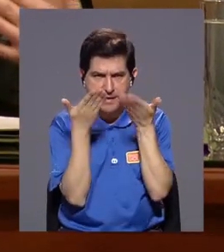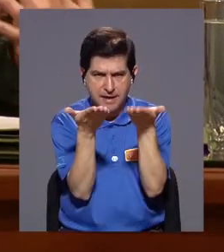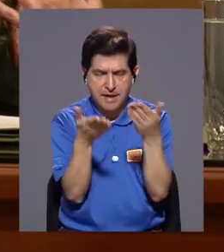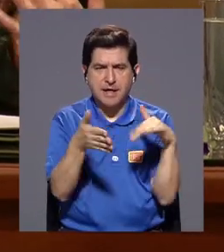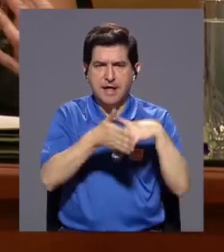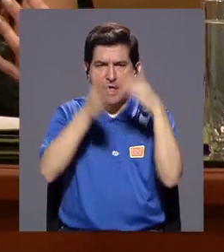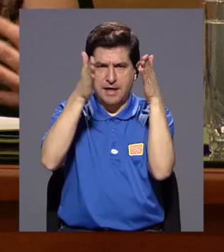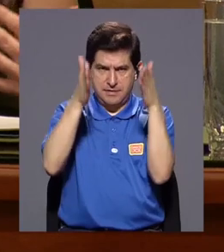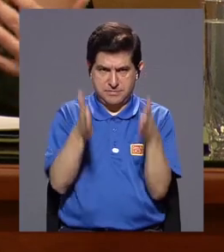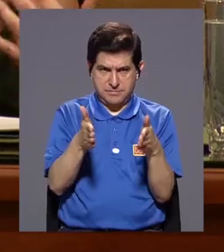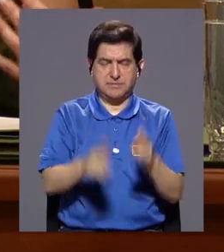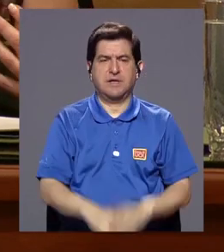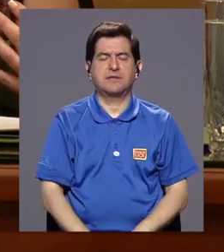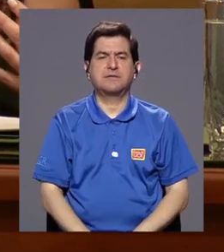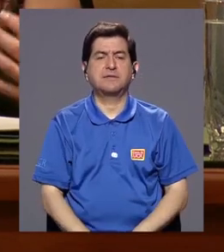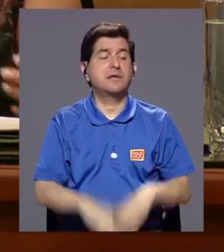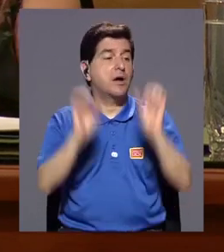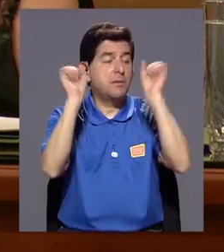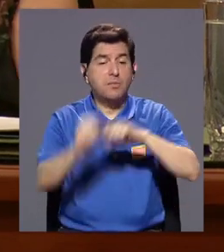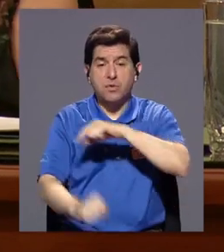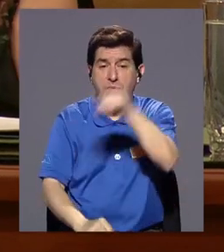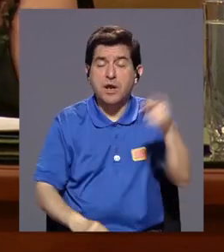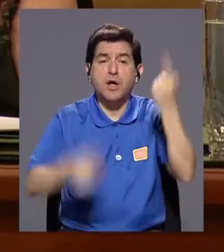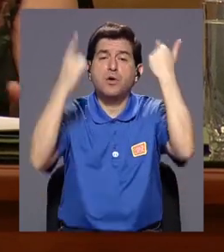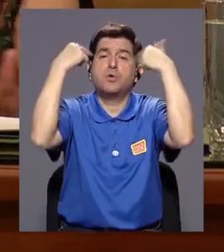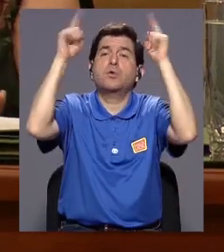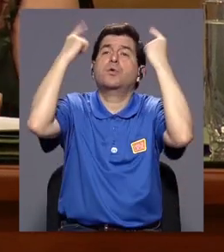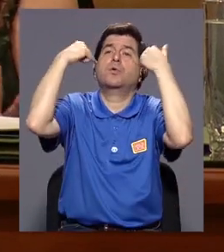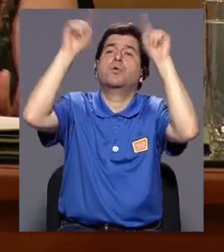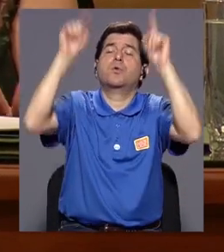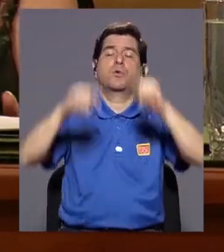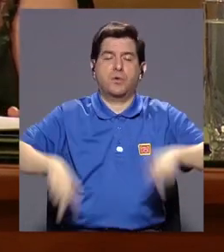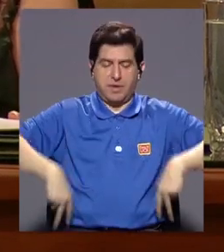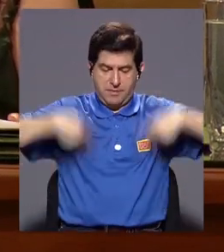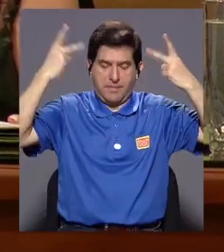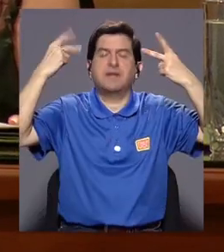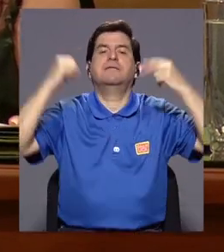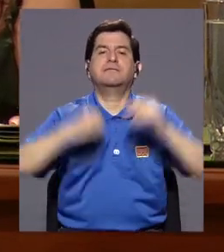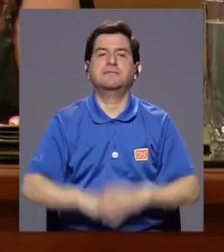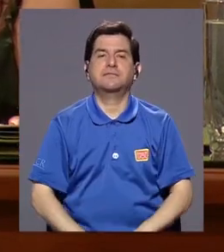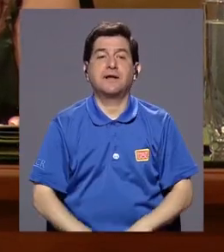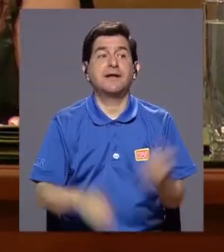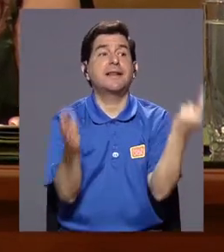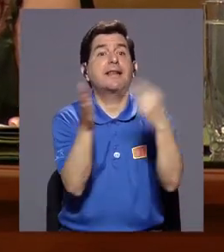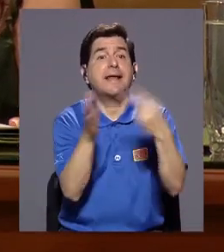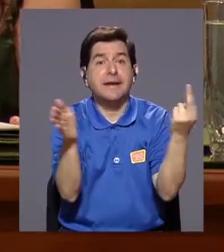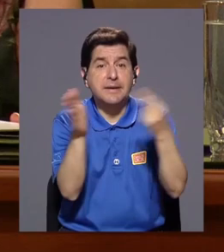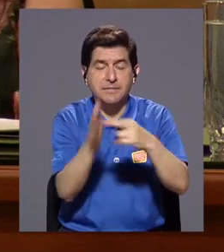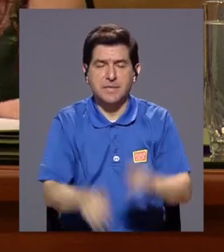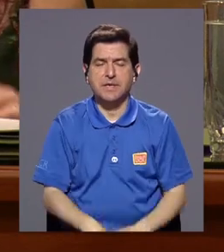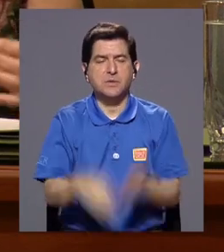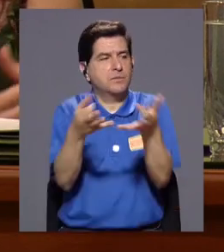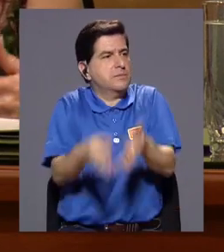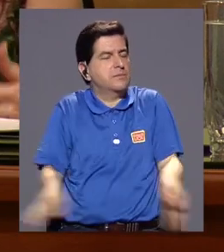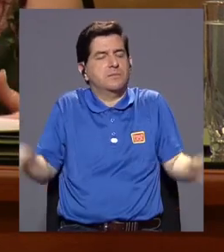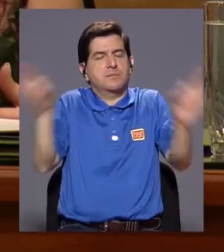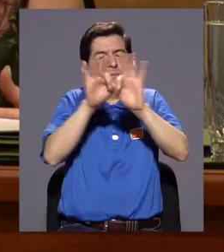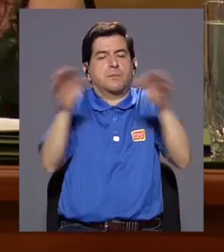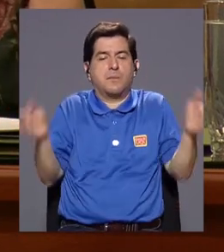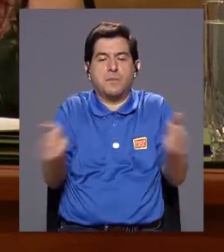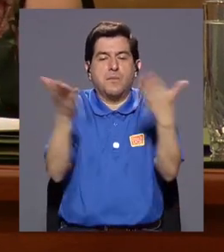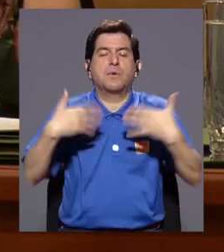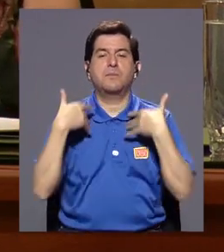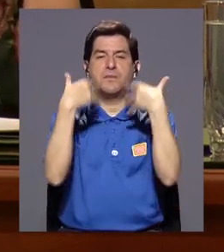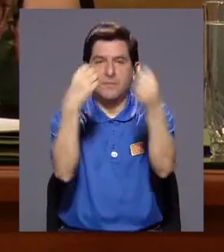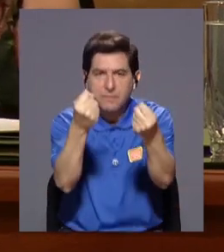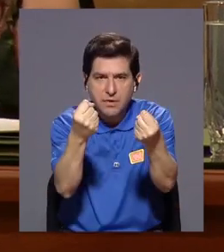ser exitosos en su vida. Y repito, para mí es fundamental la promoción de la salud, incluso más que